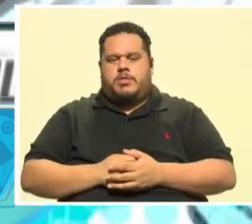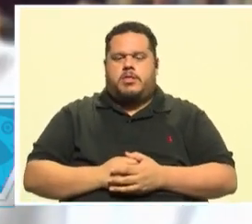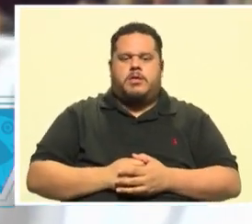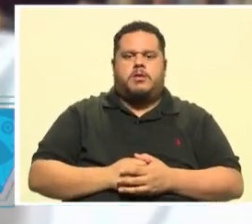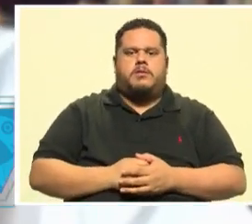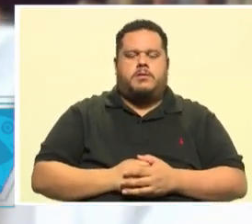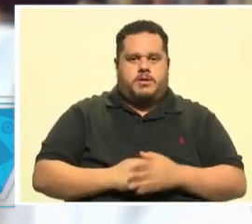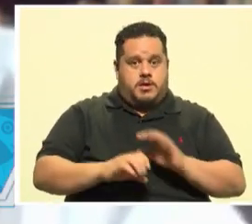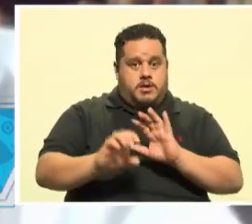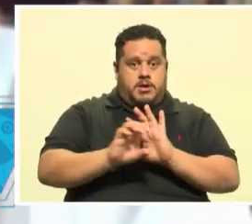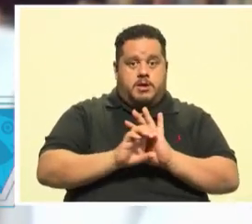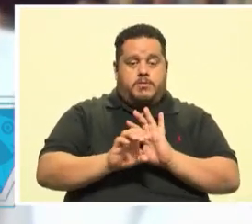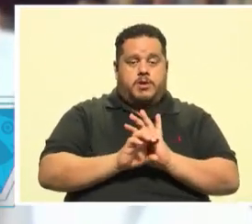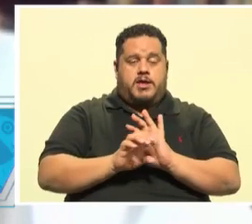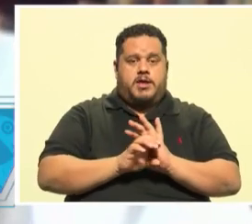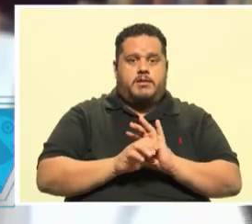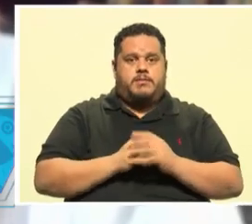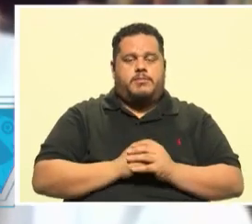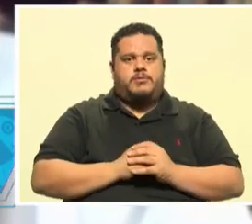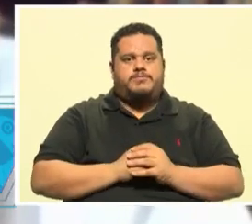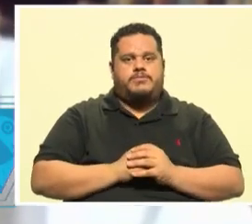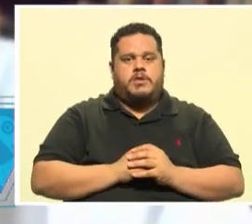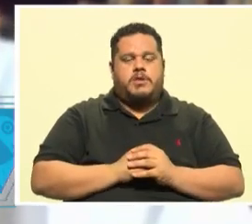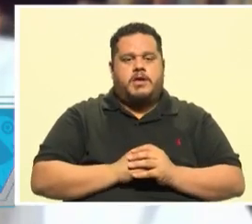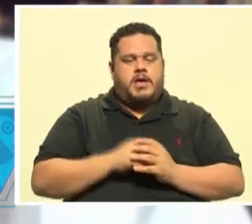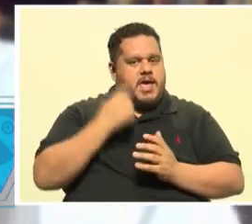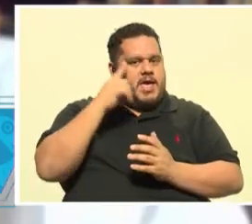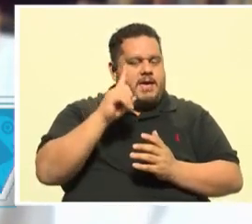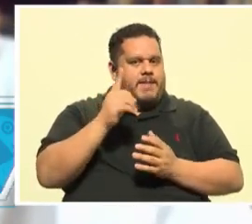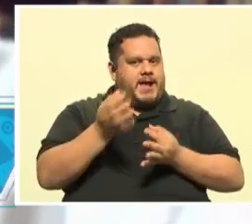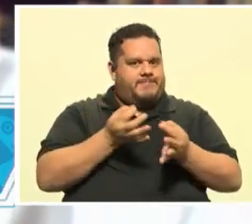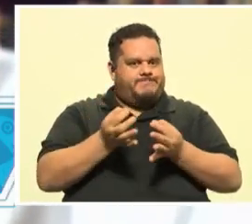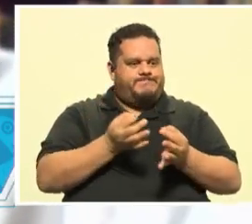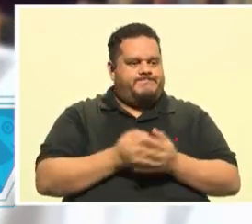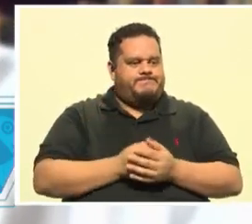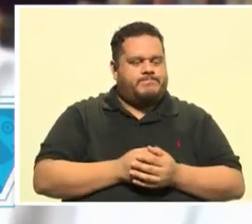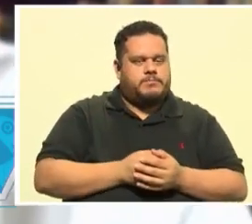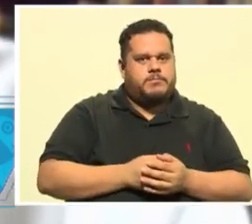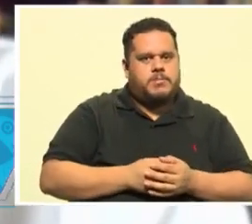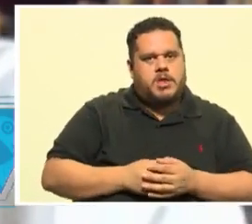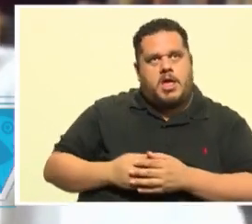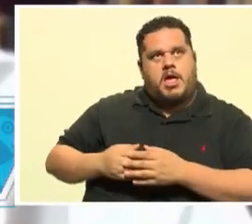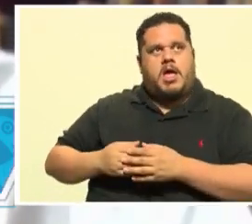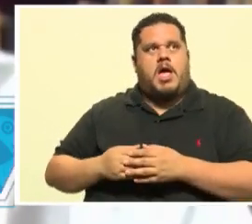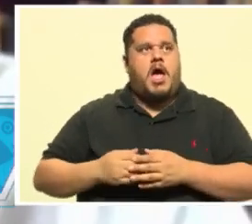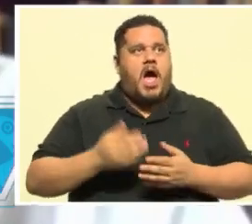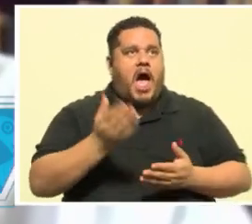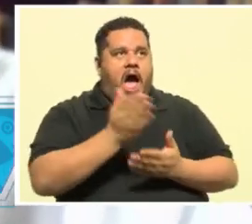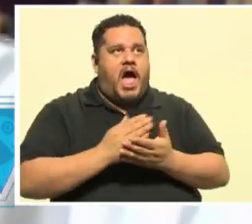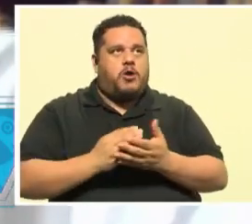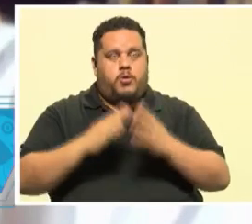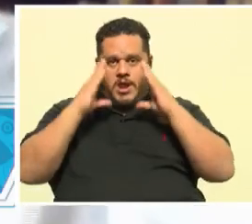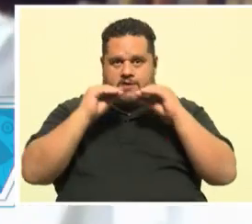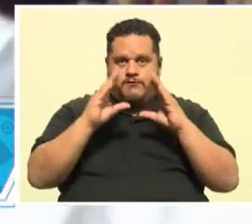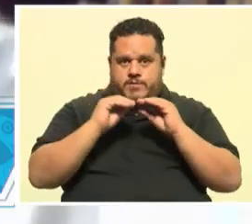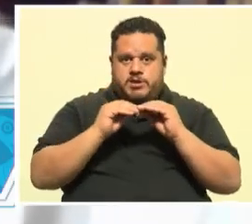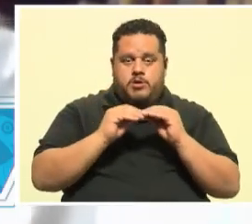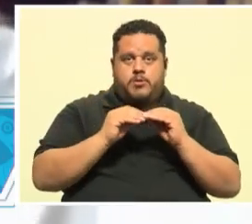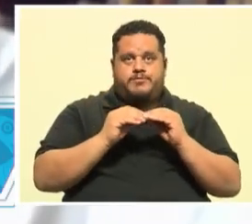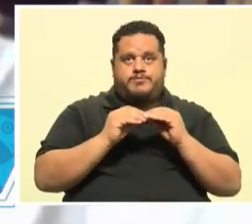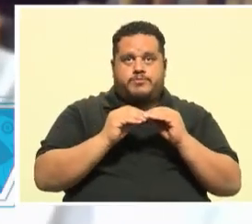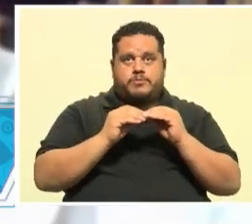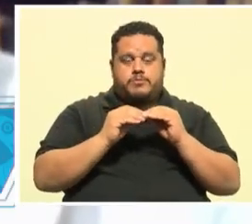producción total de los países centroamericanos, son remesas que vienen de los Estados Unidos. Es decir, hay miles de familias que viven